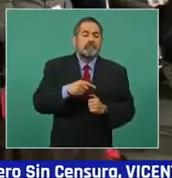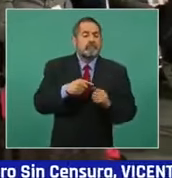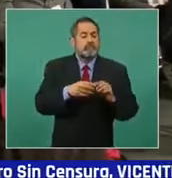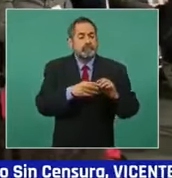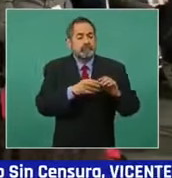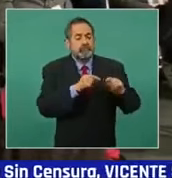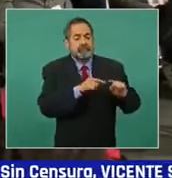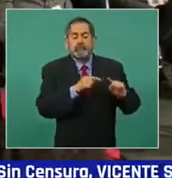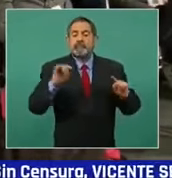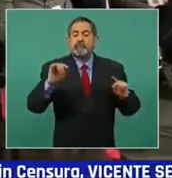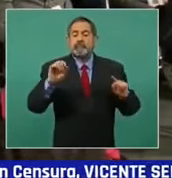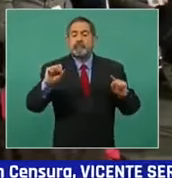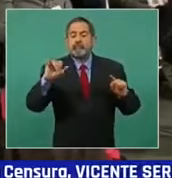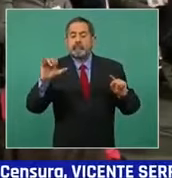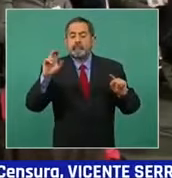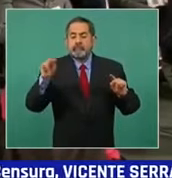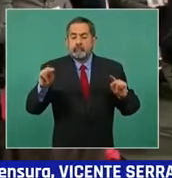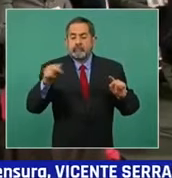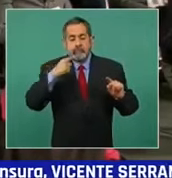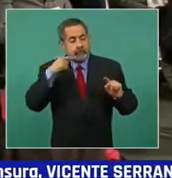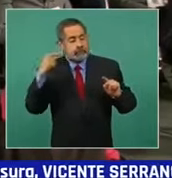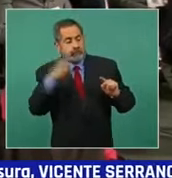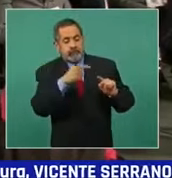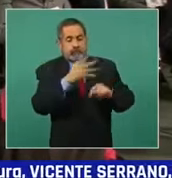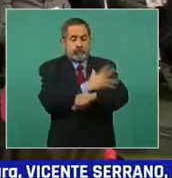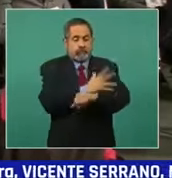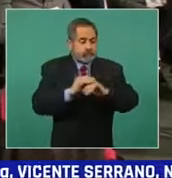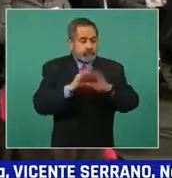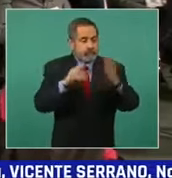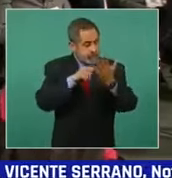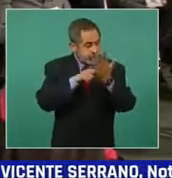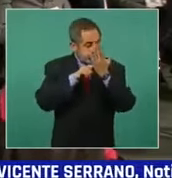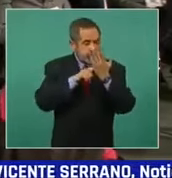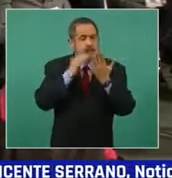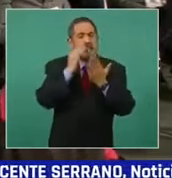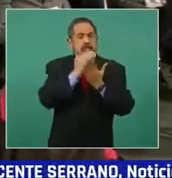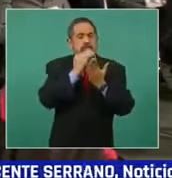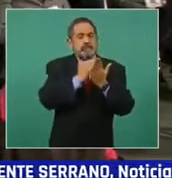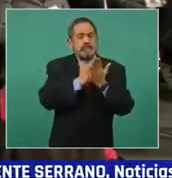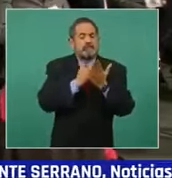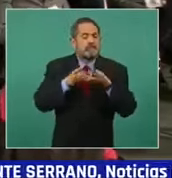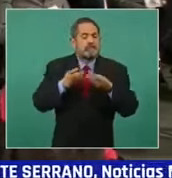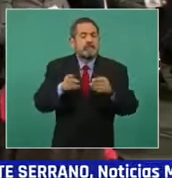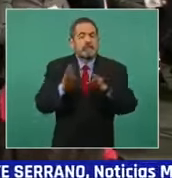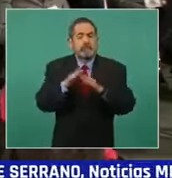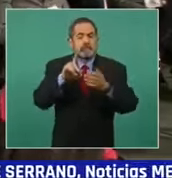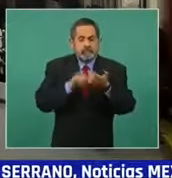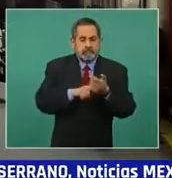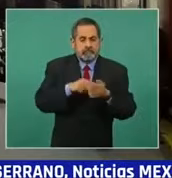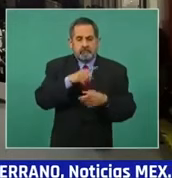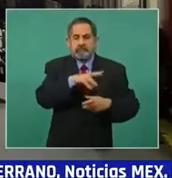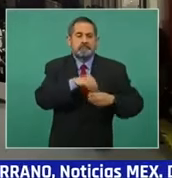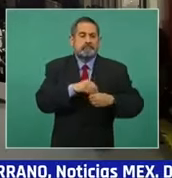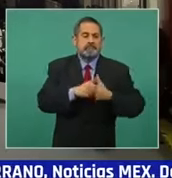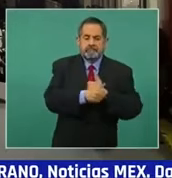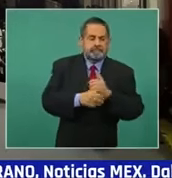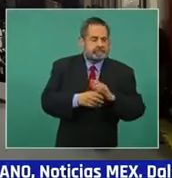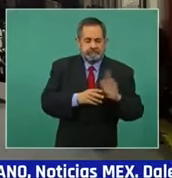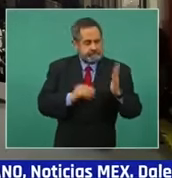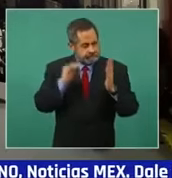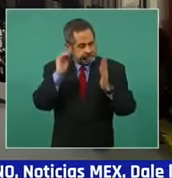Suprema Corte que se tienen que transparentar pues lo que se le ha denominado, ¿no?, el término de obras blindadas, el blindaje de las